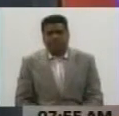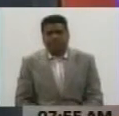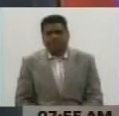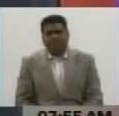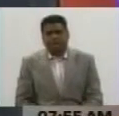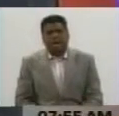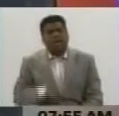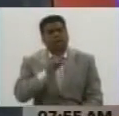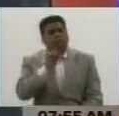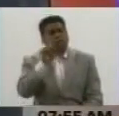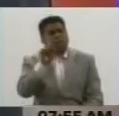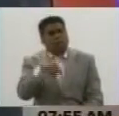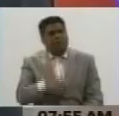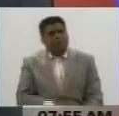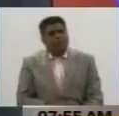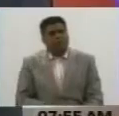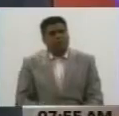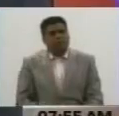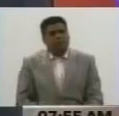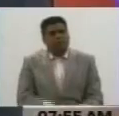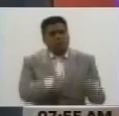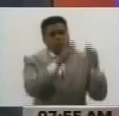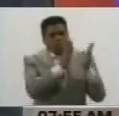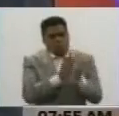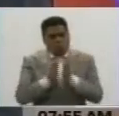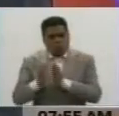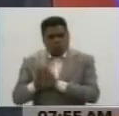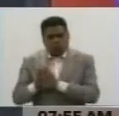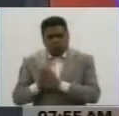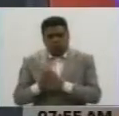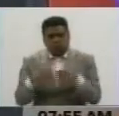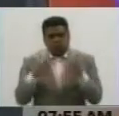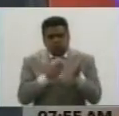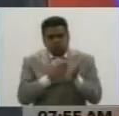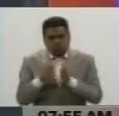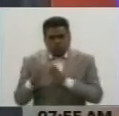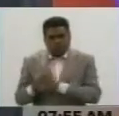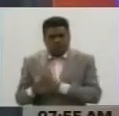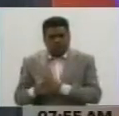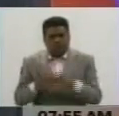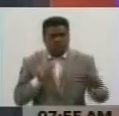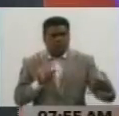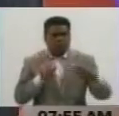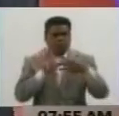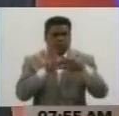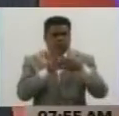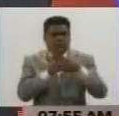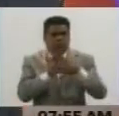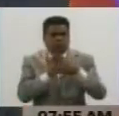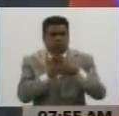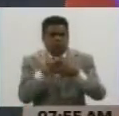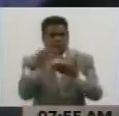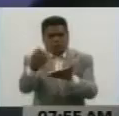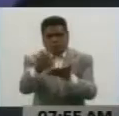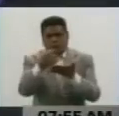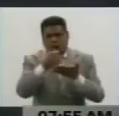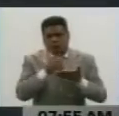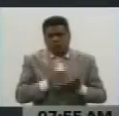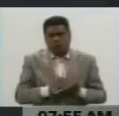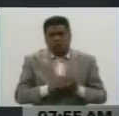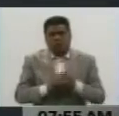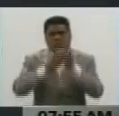una organización que ha estado involucrada y sobre la cual nos ha ayudado a hacer la